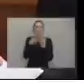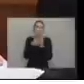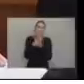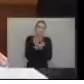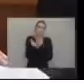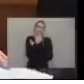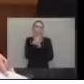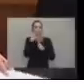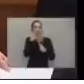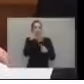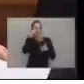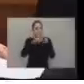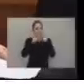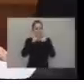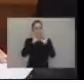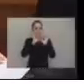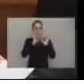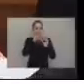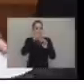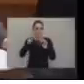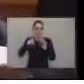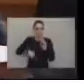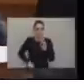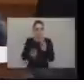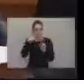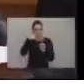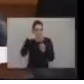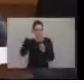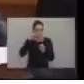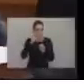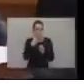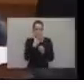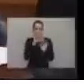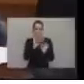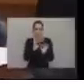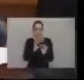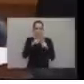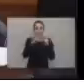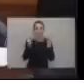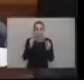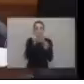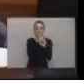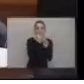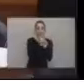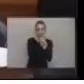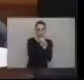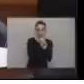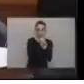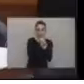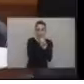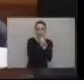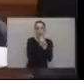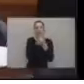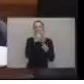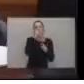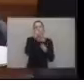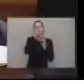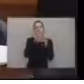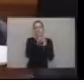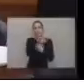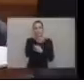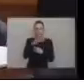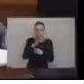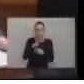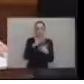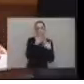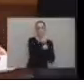expertos. Dice que la ocupación en Asturias, ocupación, hablo, ¿verdad? En Asturias, en 2014, creció el 1